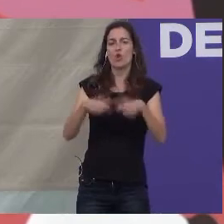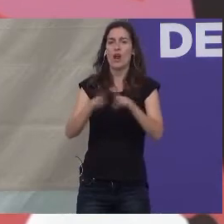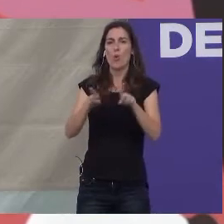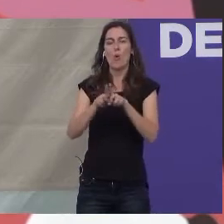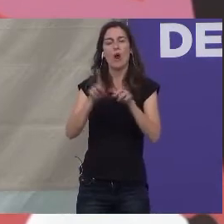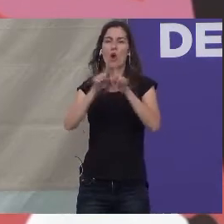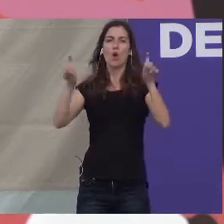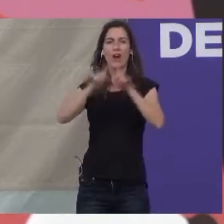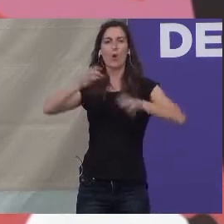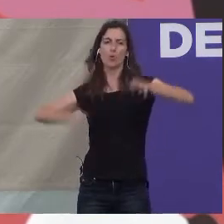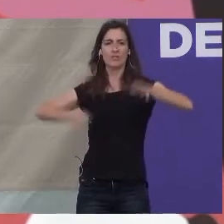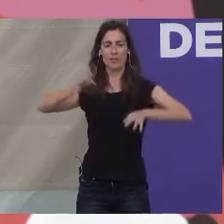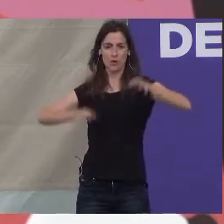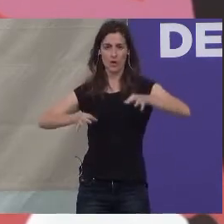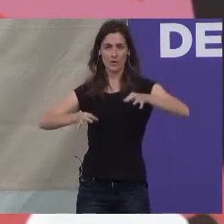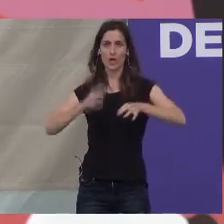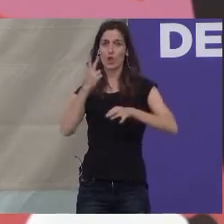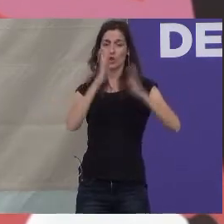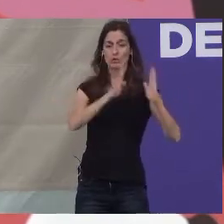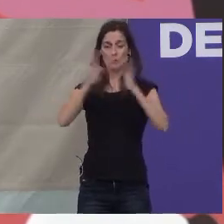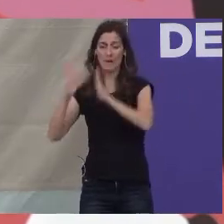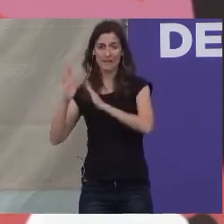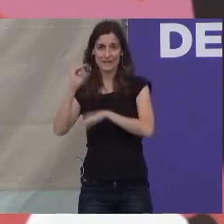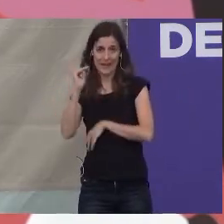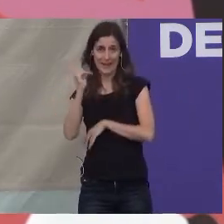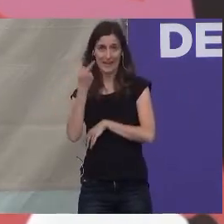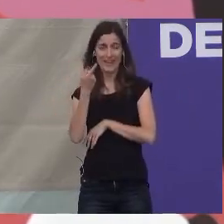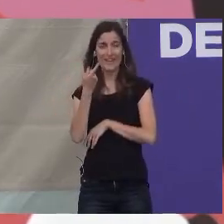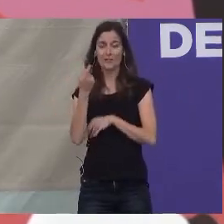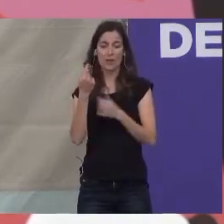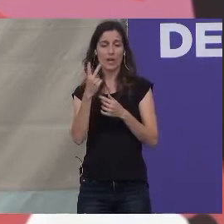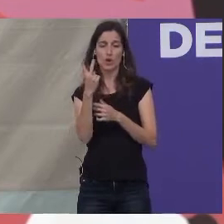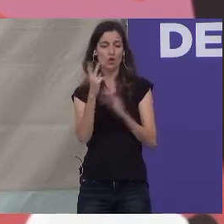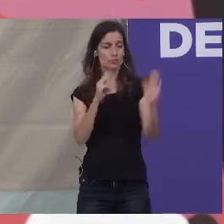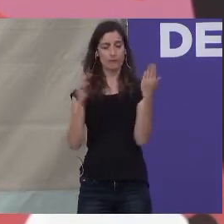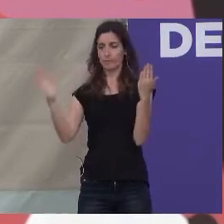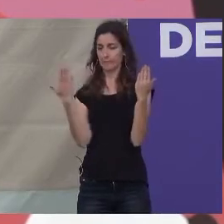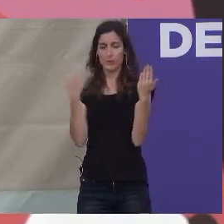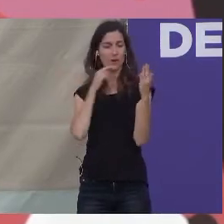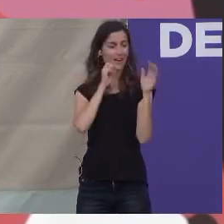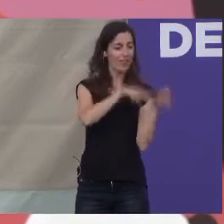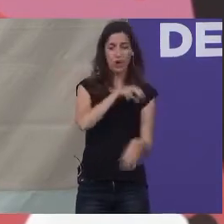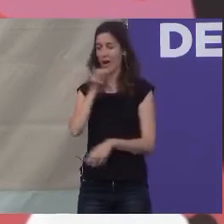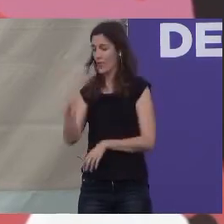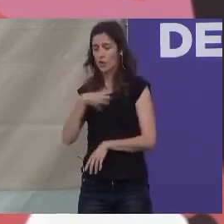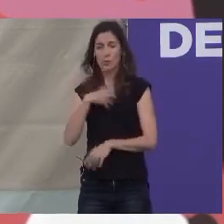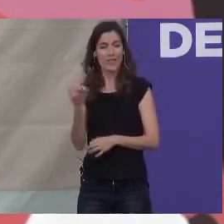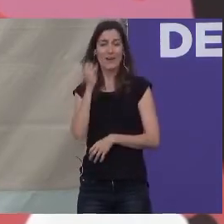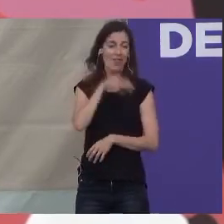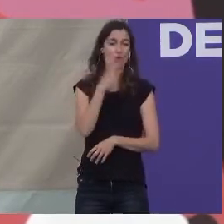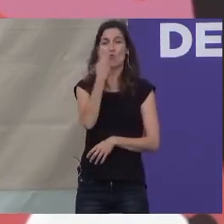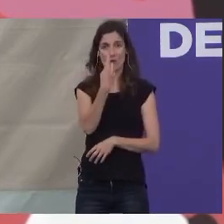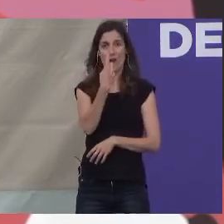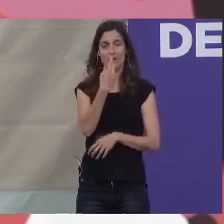dos partes y no puede dar la razón a las dos partes. Es así de duro y por eso, como también creo que ha